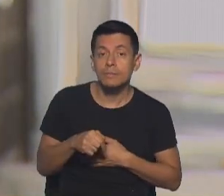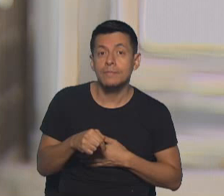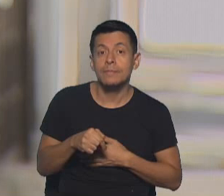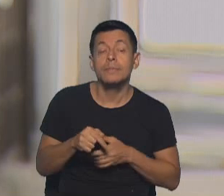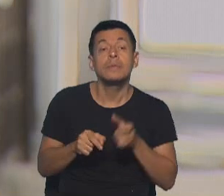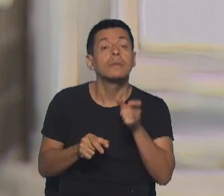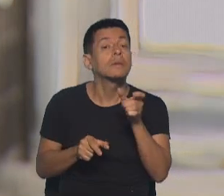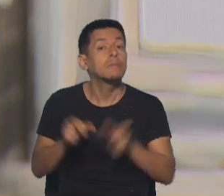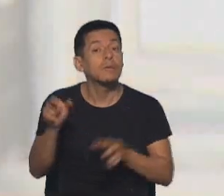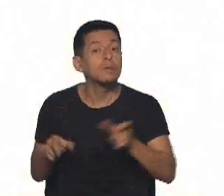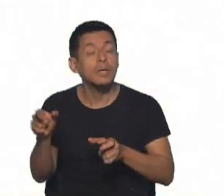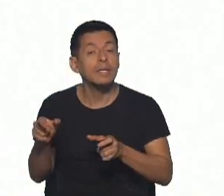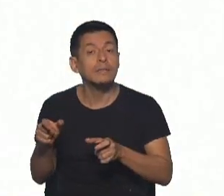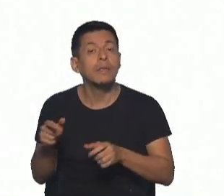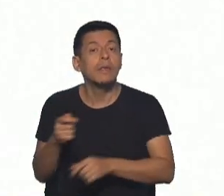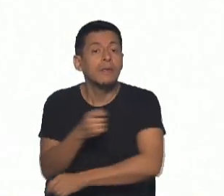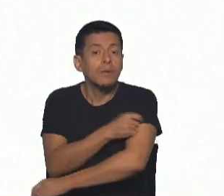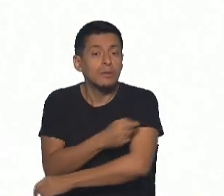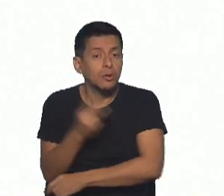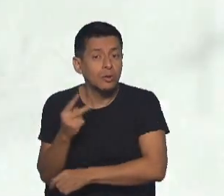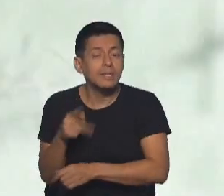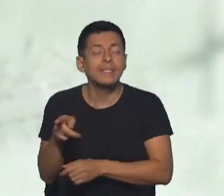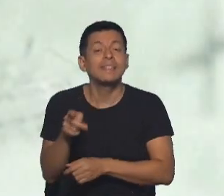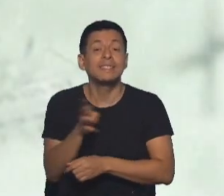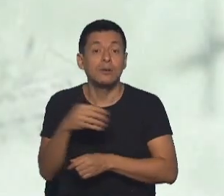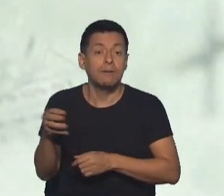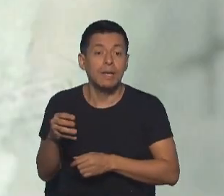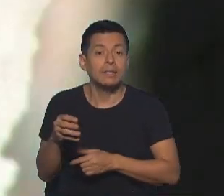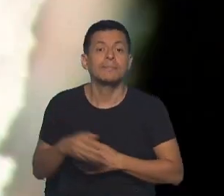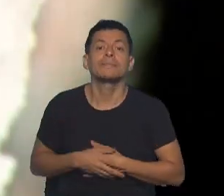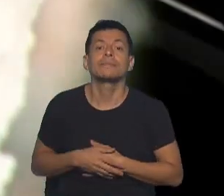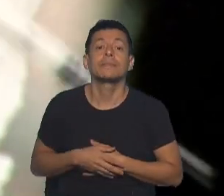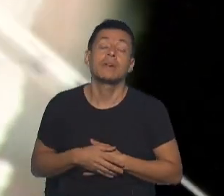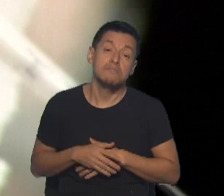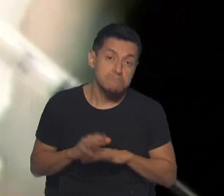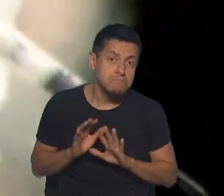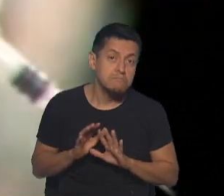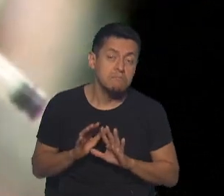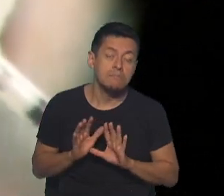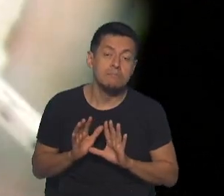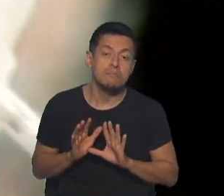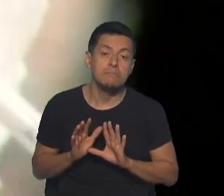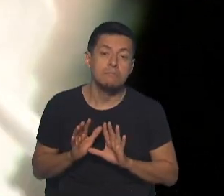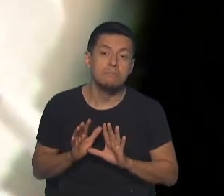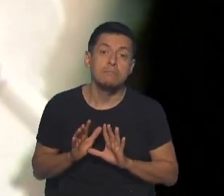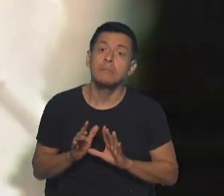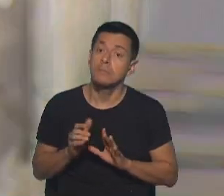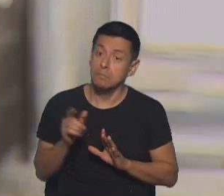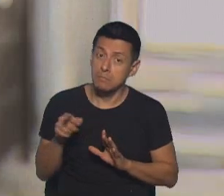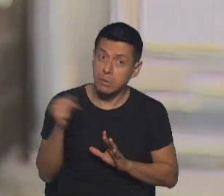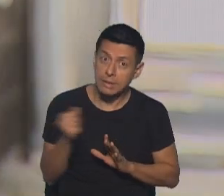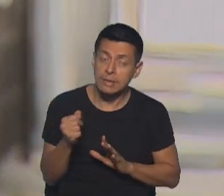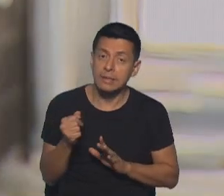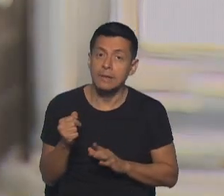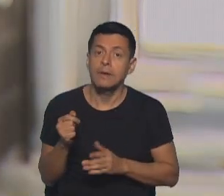personas que se habían dado dosis de Sinopharm y entonces ya es conveniente bajar, digamos, reforzar